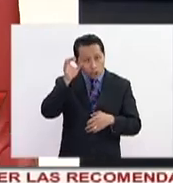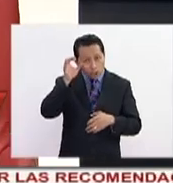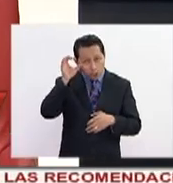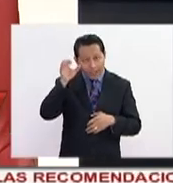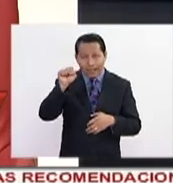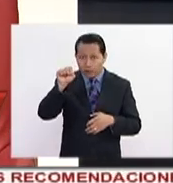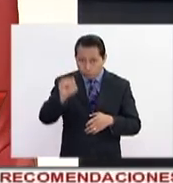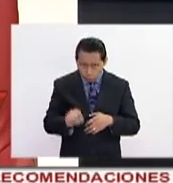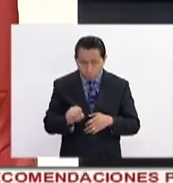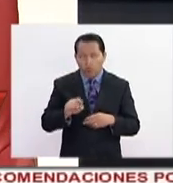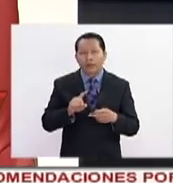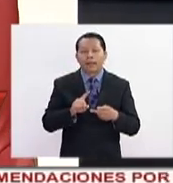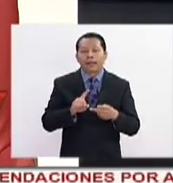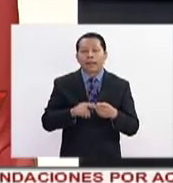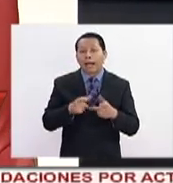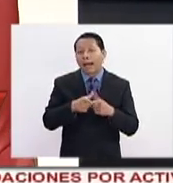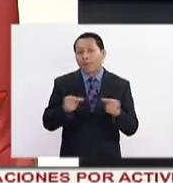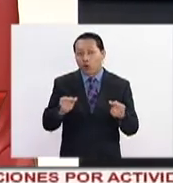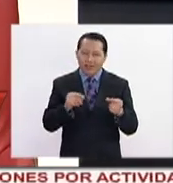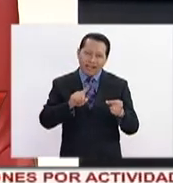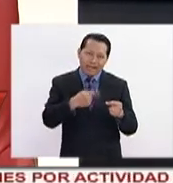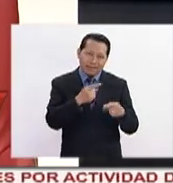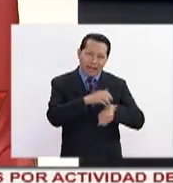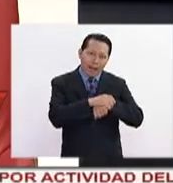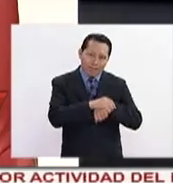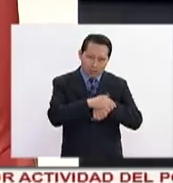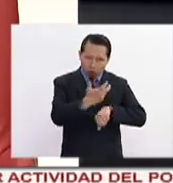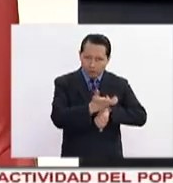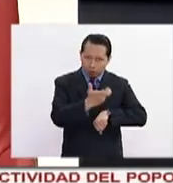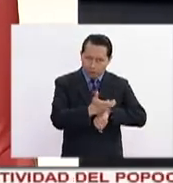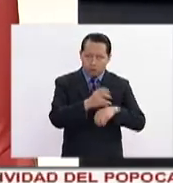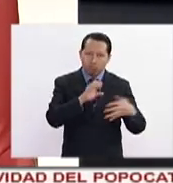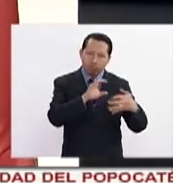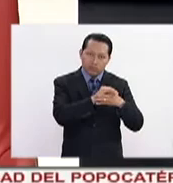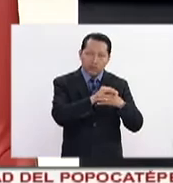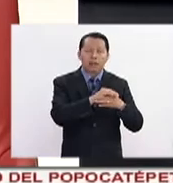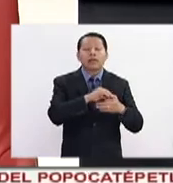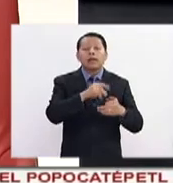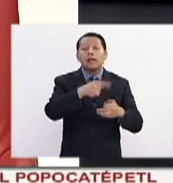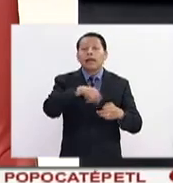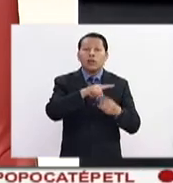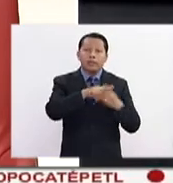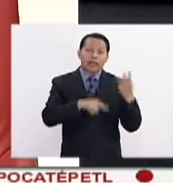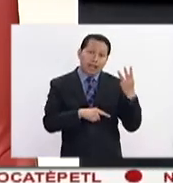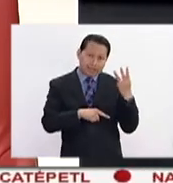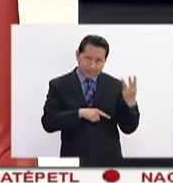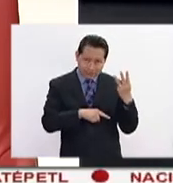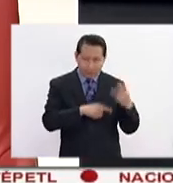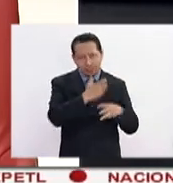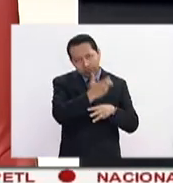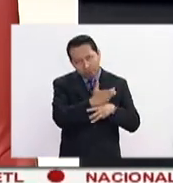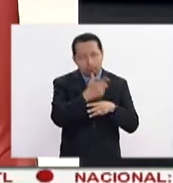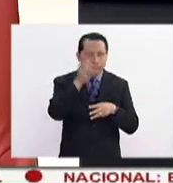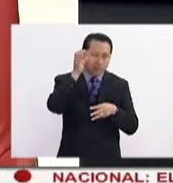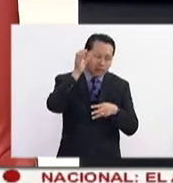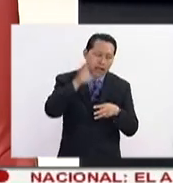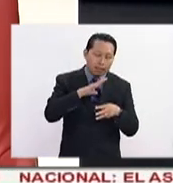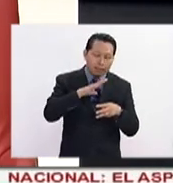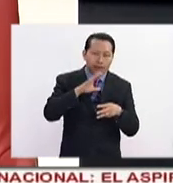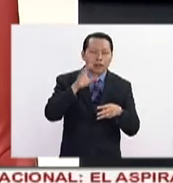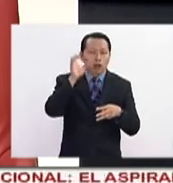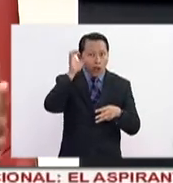Corea del Sur, y Japón principalmente, pues han formado una alianza que buscan